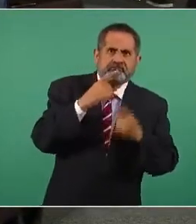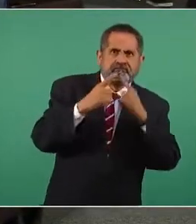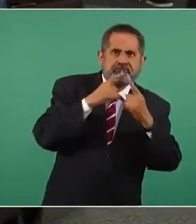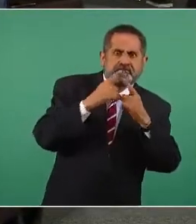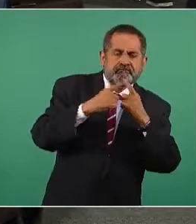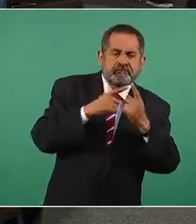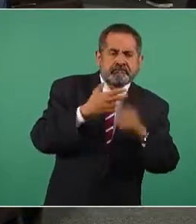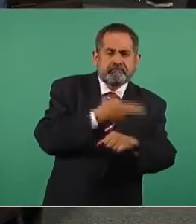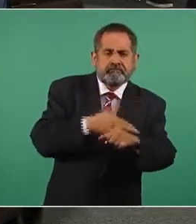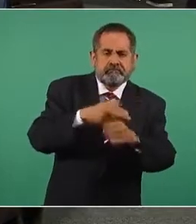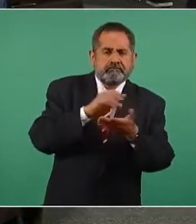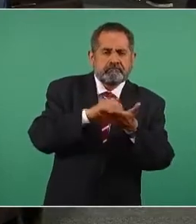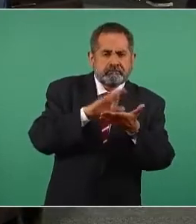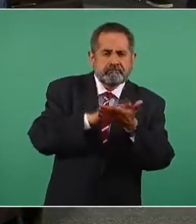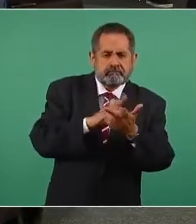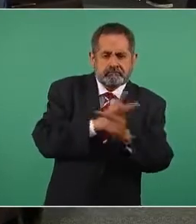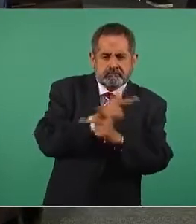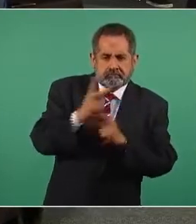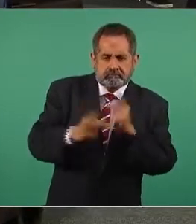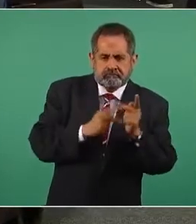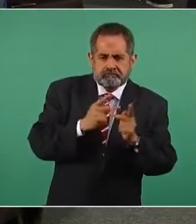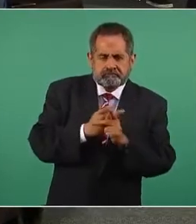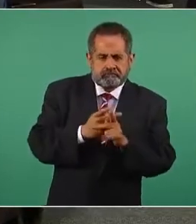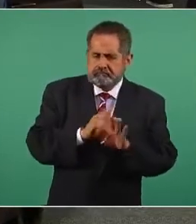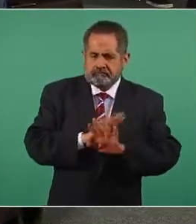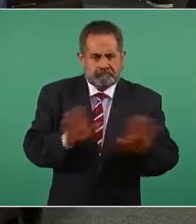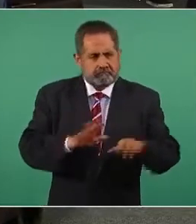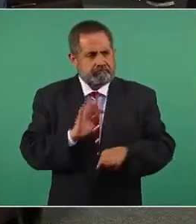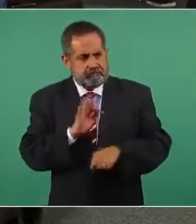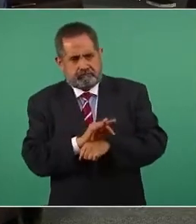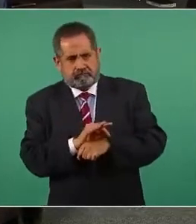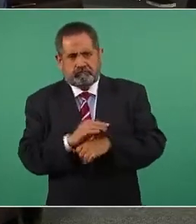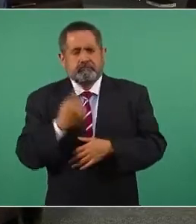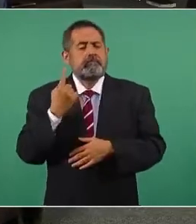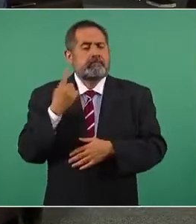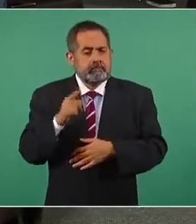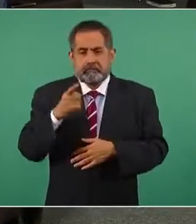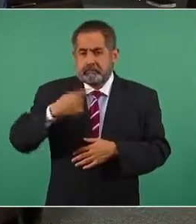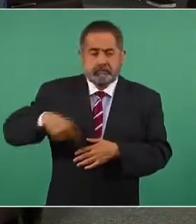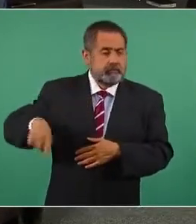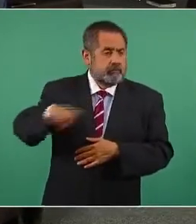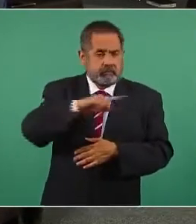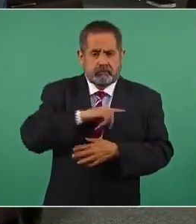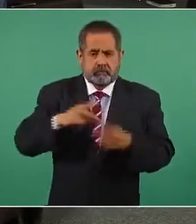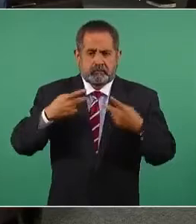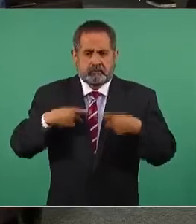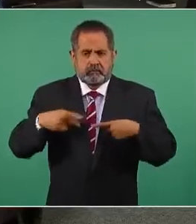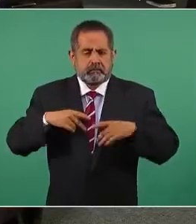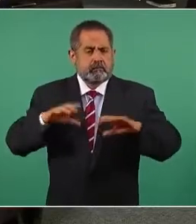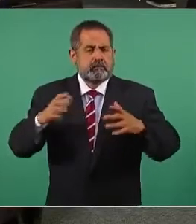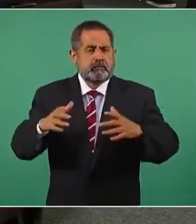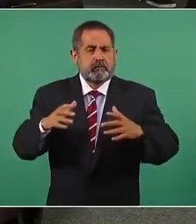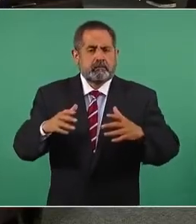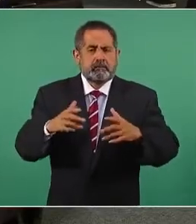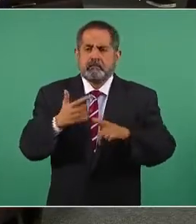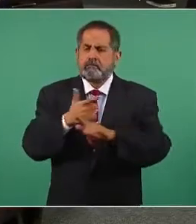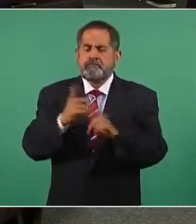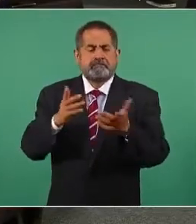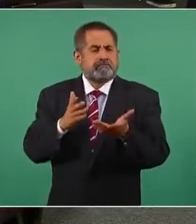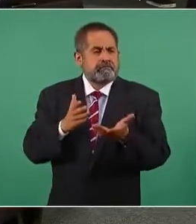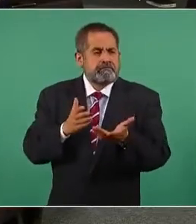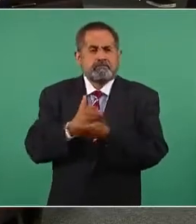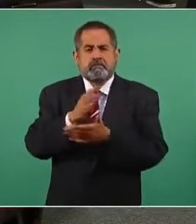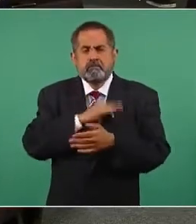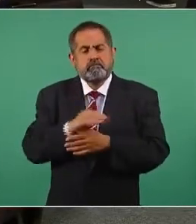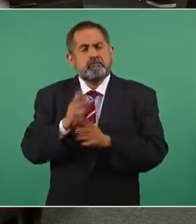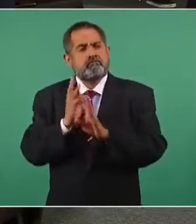el trámite de citas de pasaporte. Esto para que todos los ciudadanos tengan libre acceso y puedan